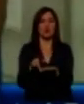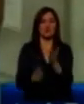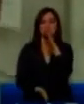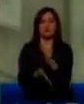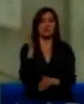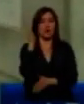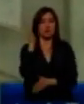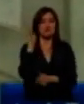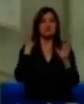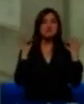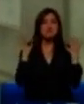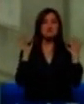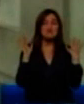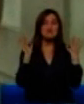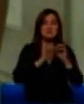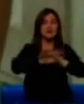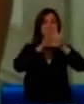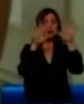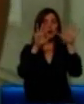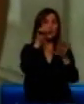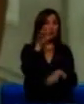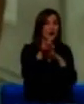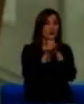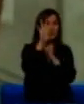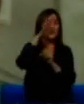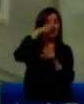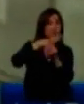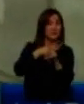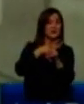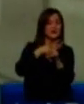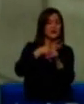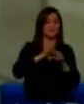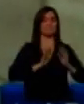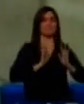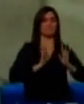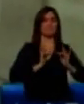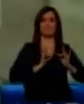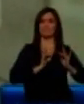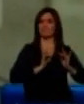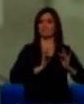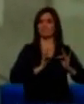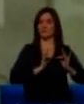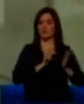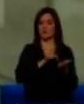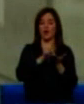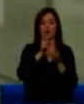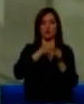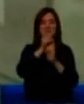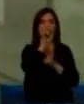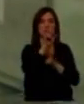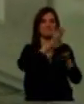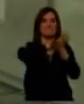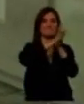se retiran, pero o sea, lo que sí quiero aclarar es que en 1 año 4 meses que estuvimos jamás recibí un solo centavo de parte